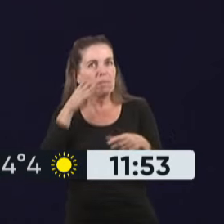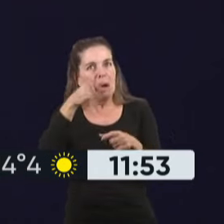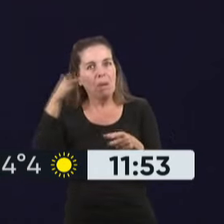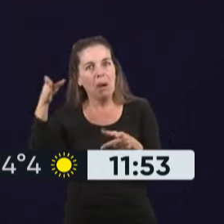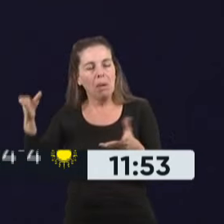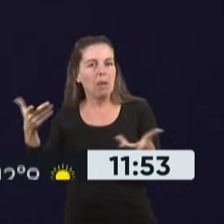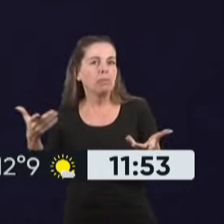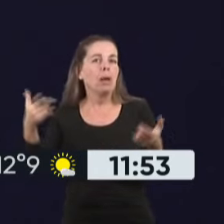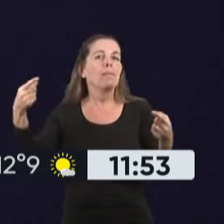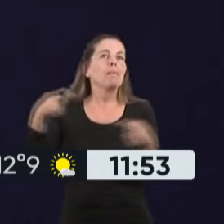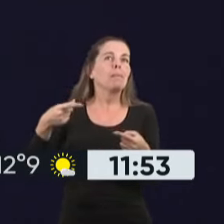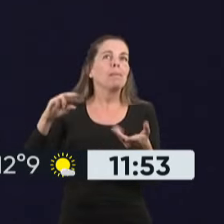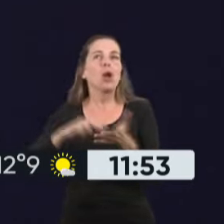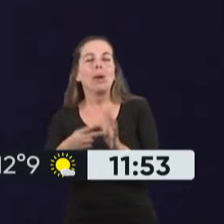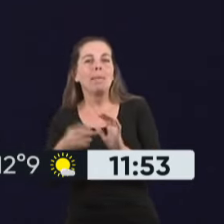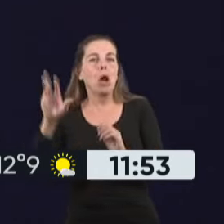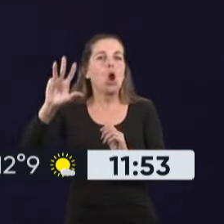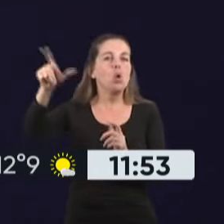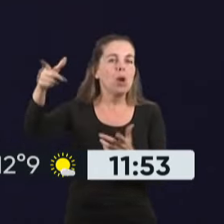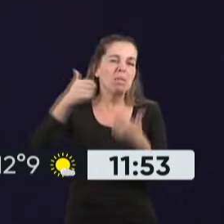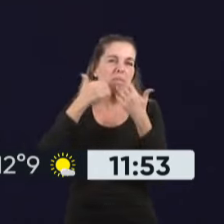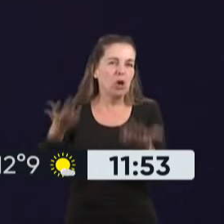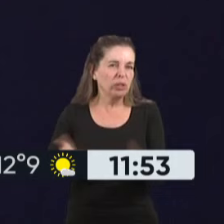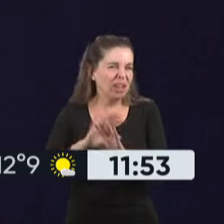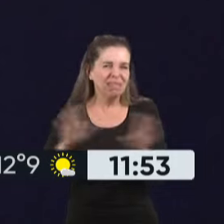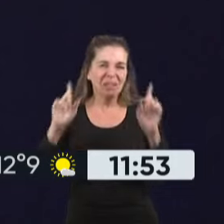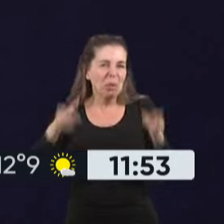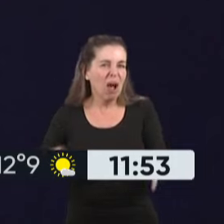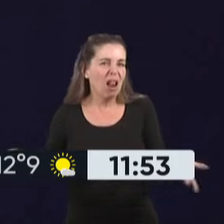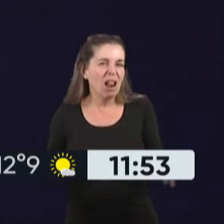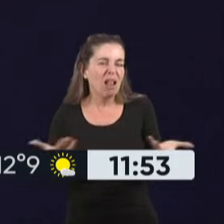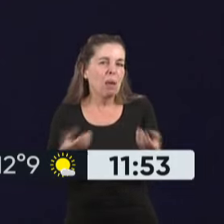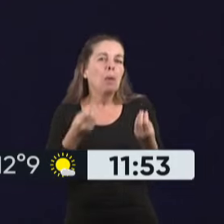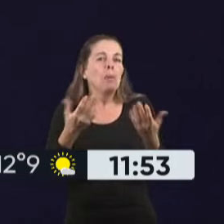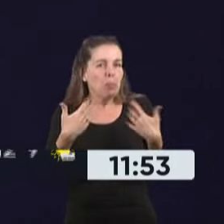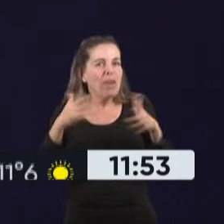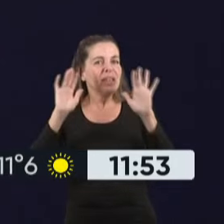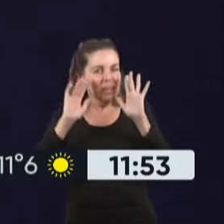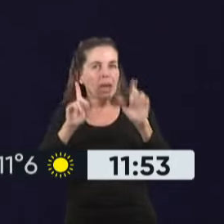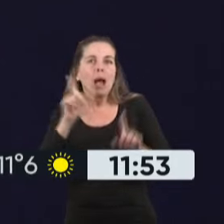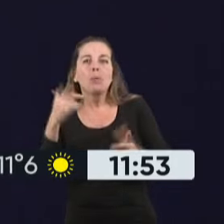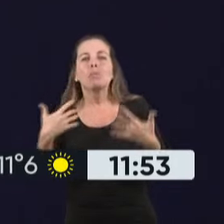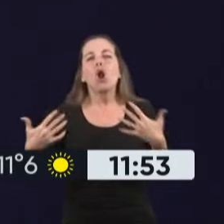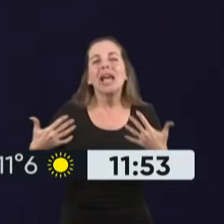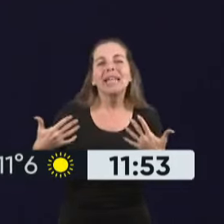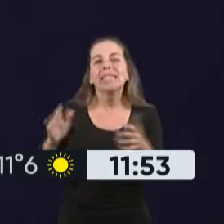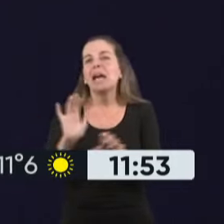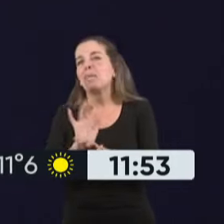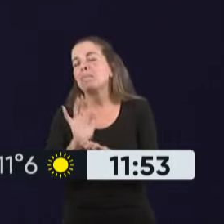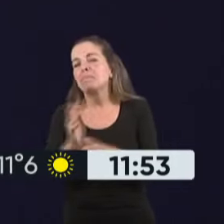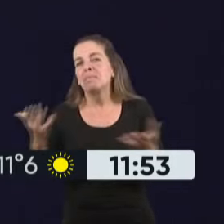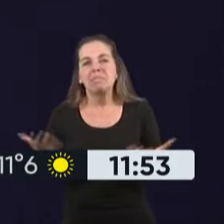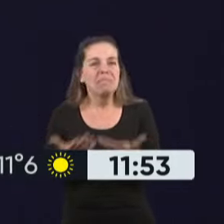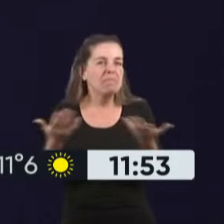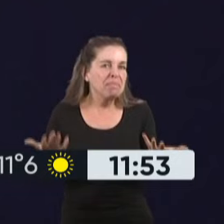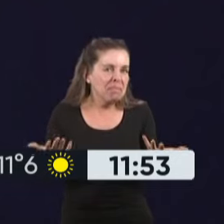este caso Lula, pero digo, cualquier otro mandatario con el que uno pueda tener alguna distancia. Bueno, en este caso es